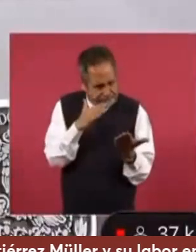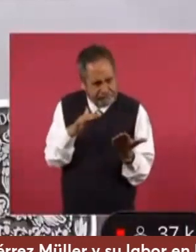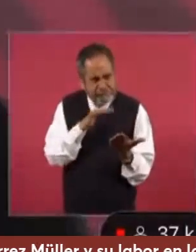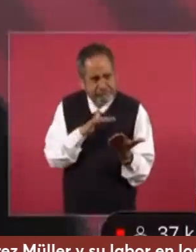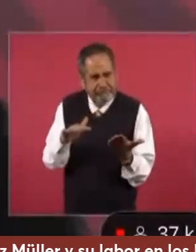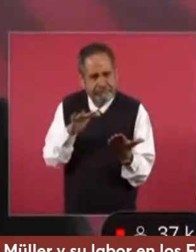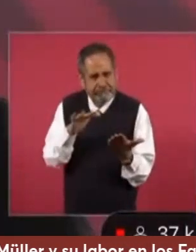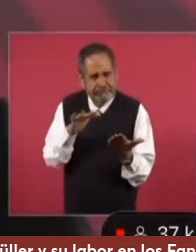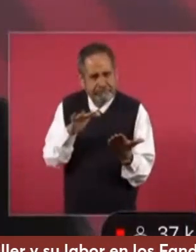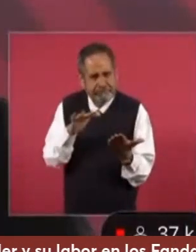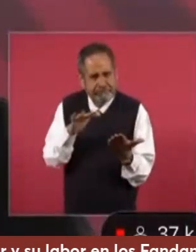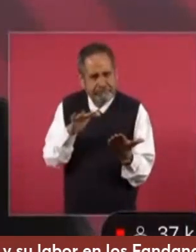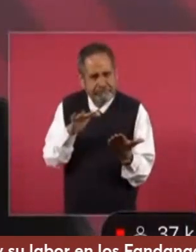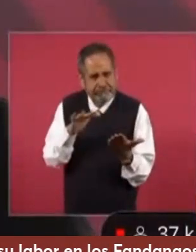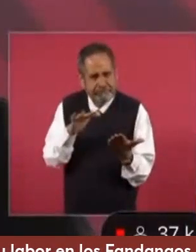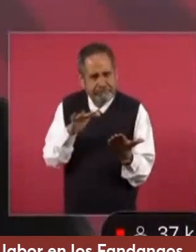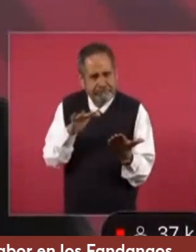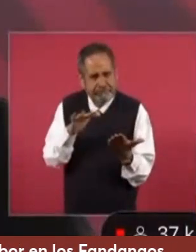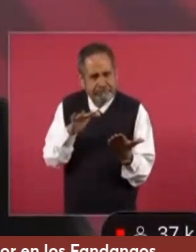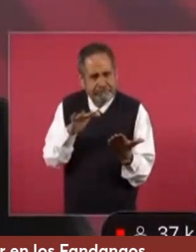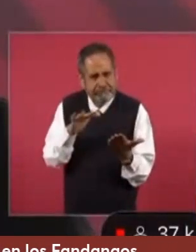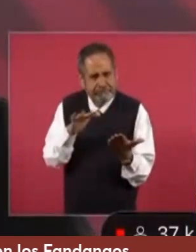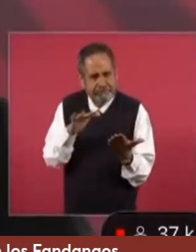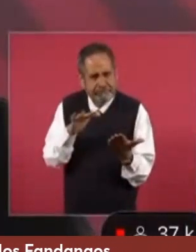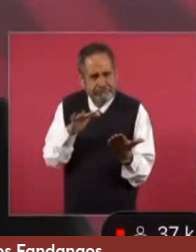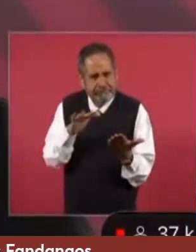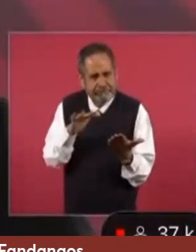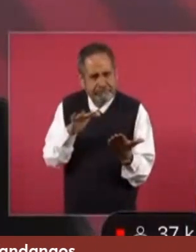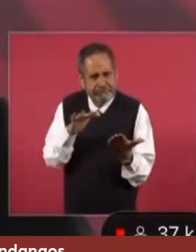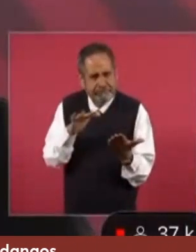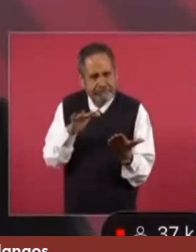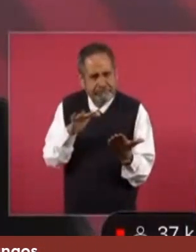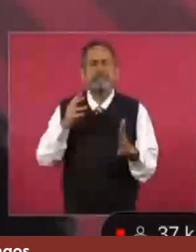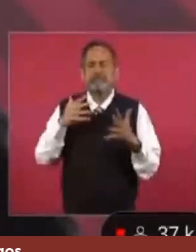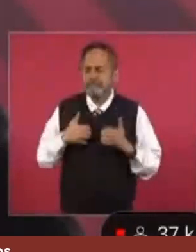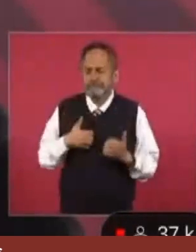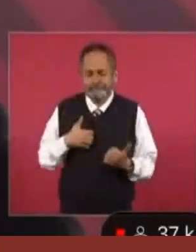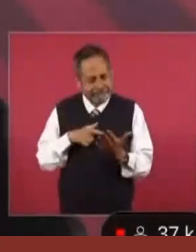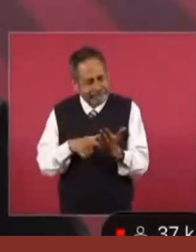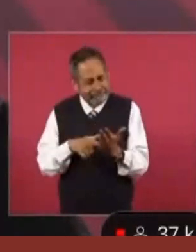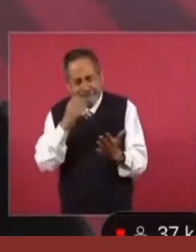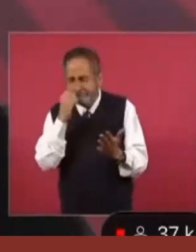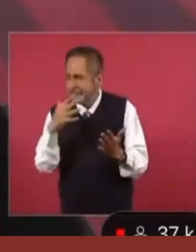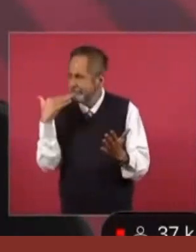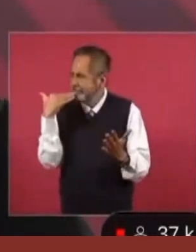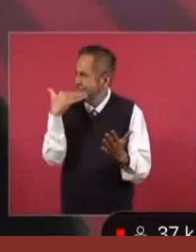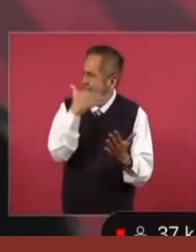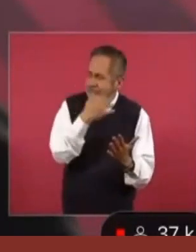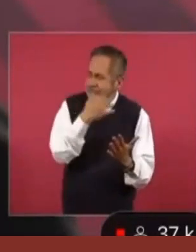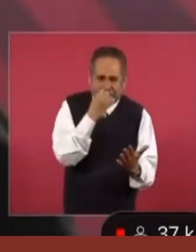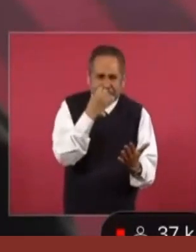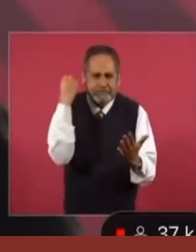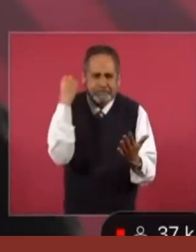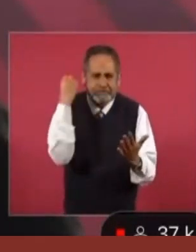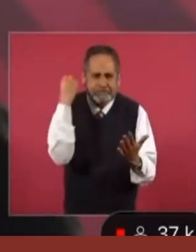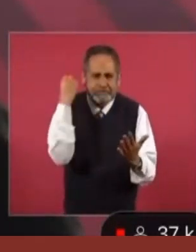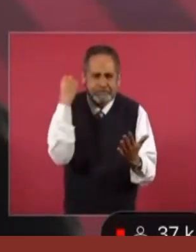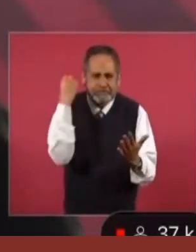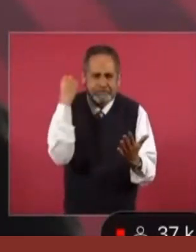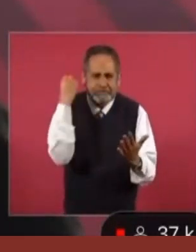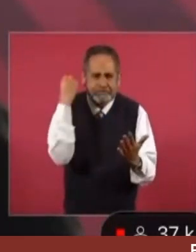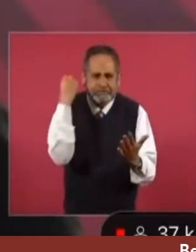ser comprendidos y más allá todavía, para ser disfrutados. Y si más todavía podemos